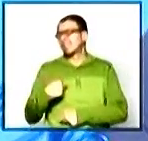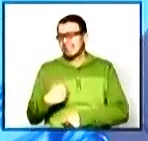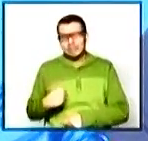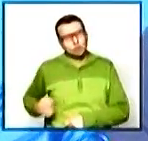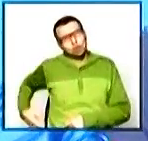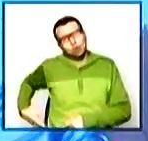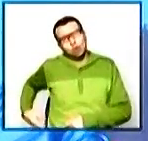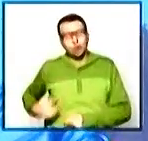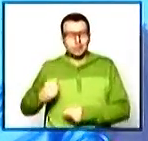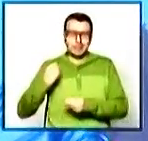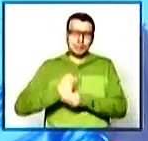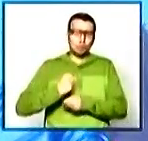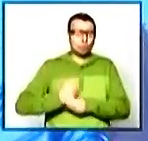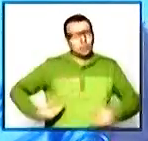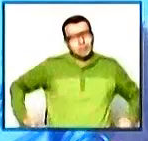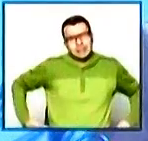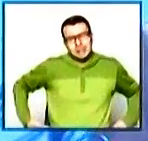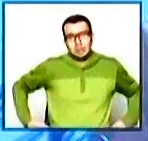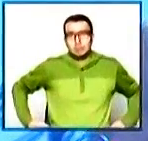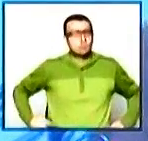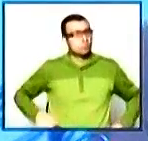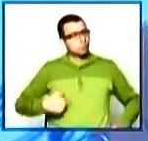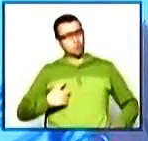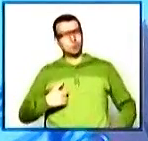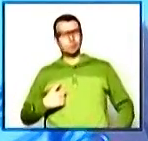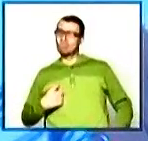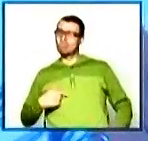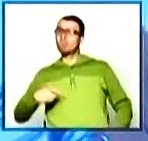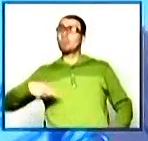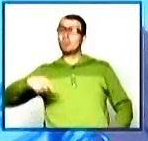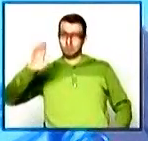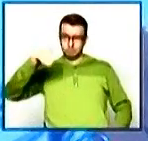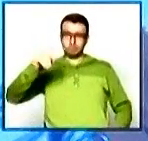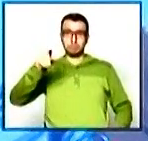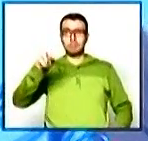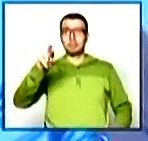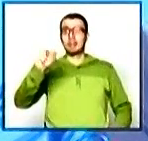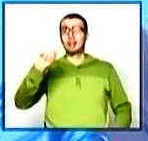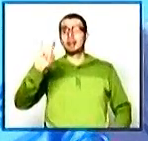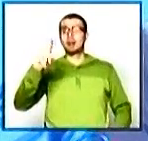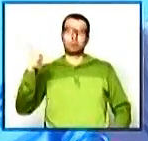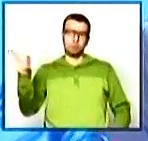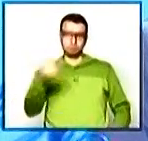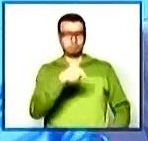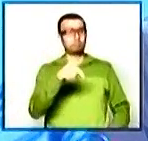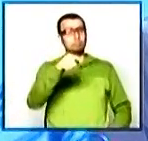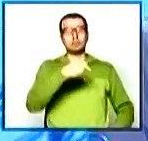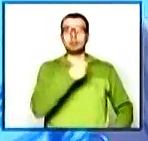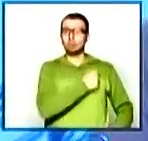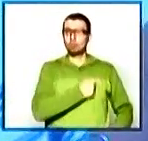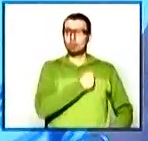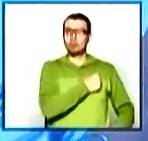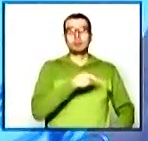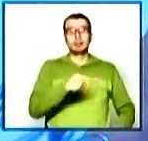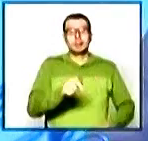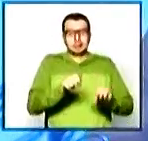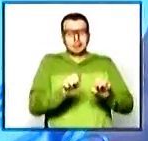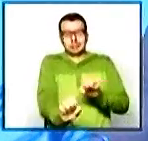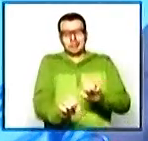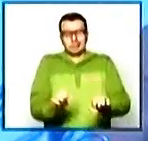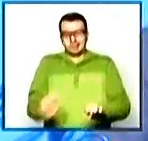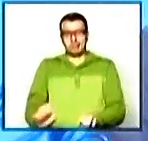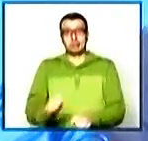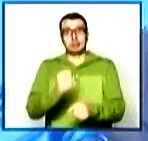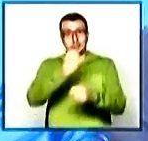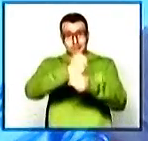y básicamente yo no le hice nada, se la remití a Raúl para que le hiciéramos quiropraxia. Después de un proceso largo